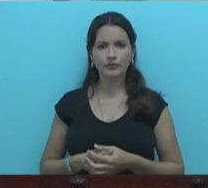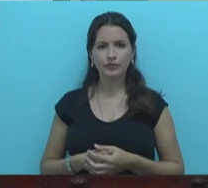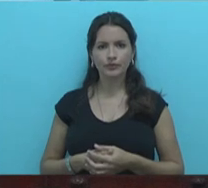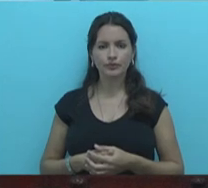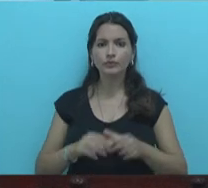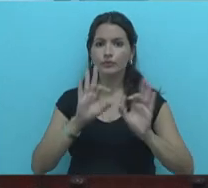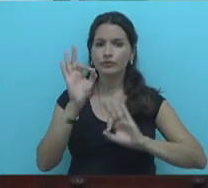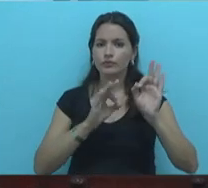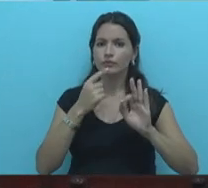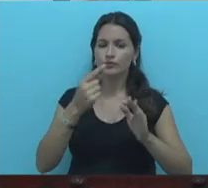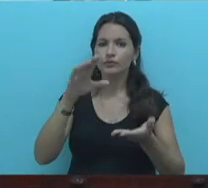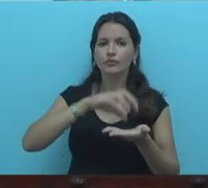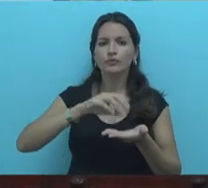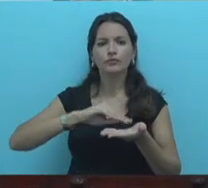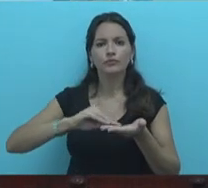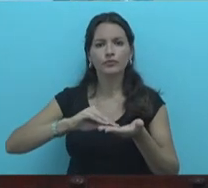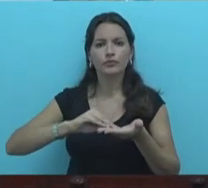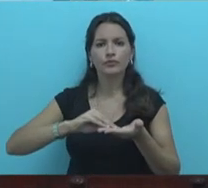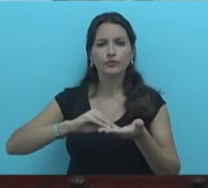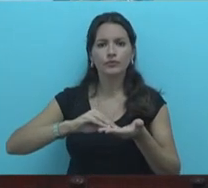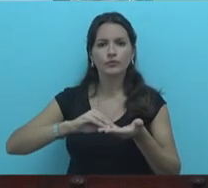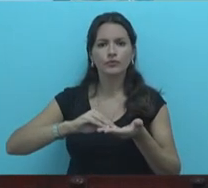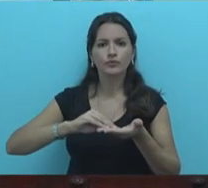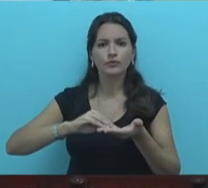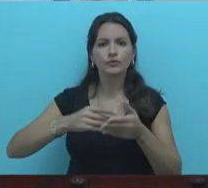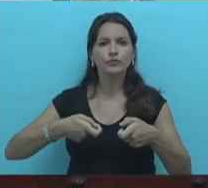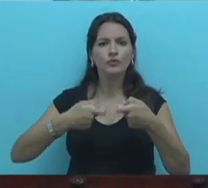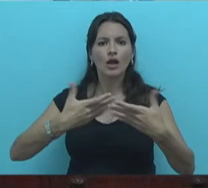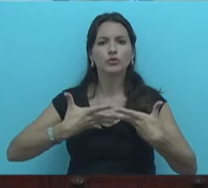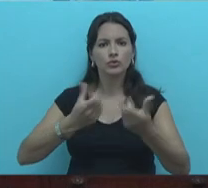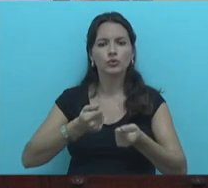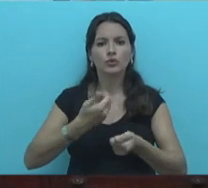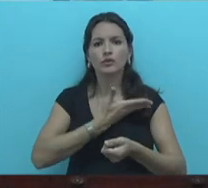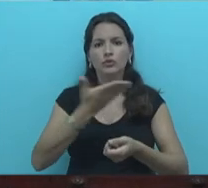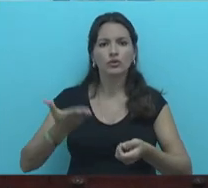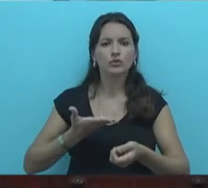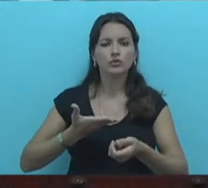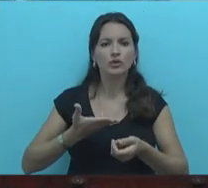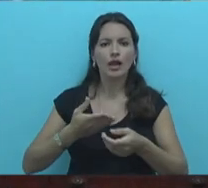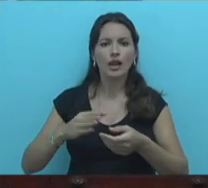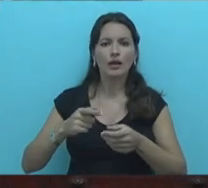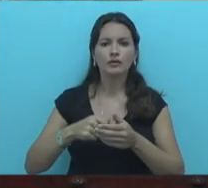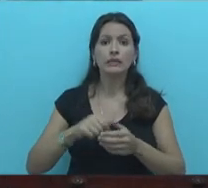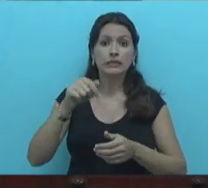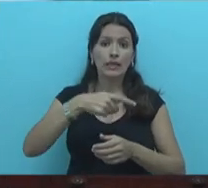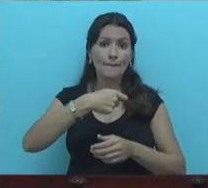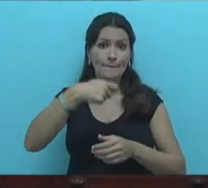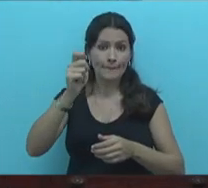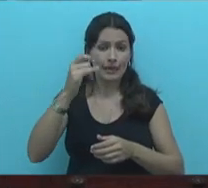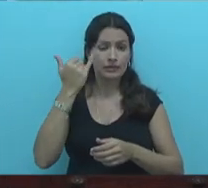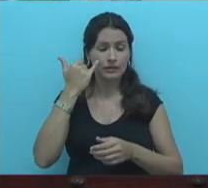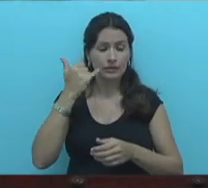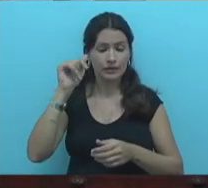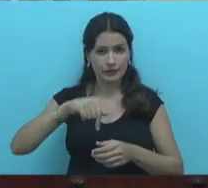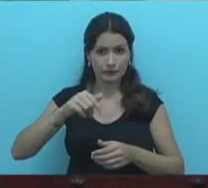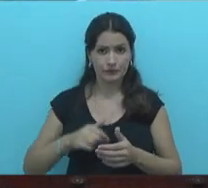Proyecto de resolución mediante el cual la Cámara de Diputados resuelve otorgar las ayudas sociales correspondientes a este periodo.